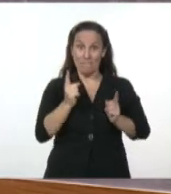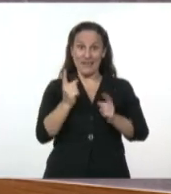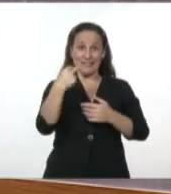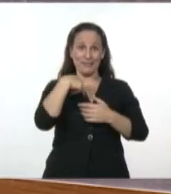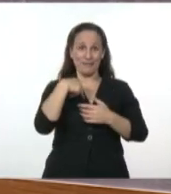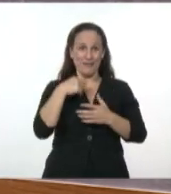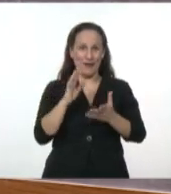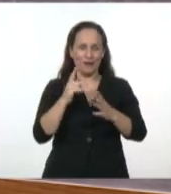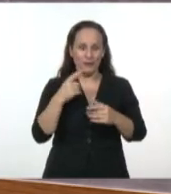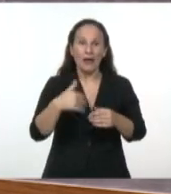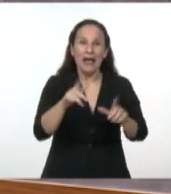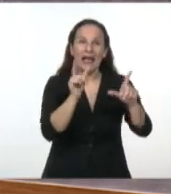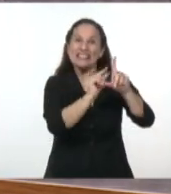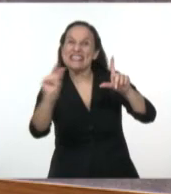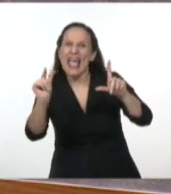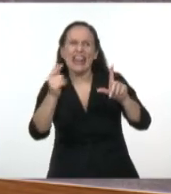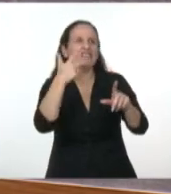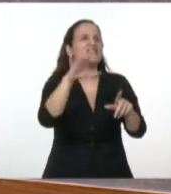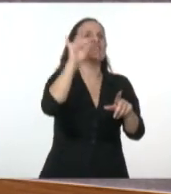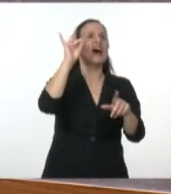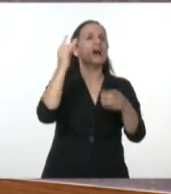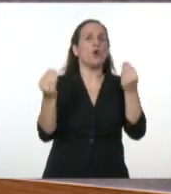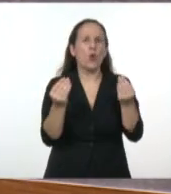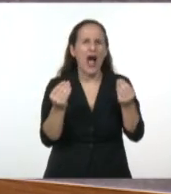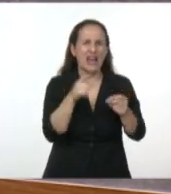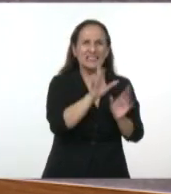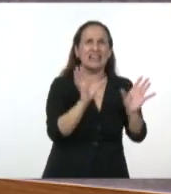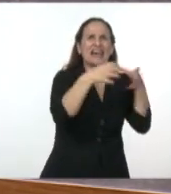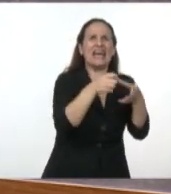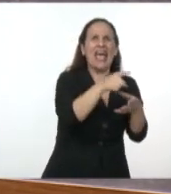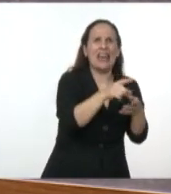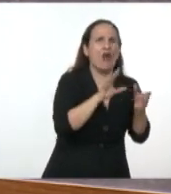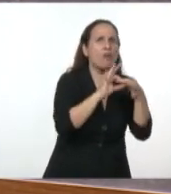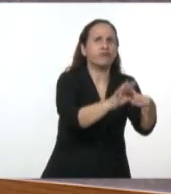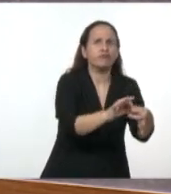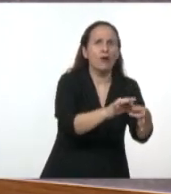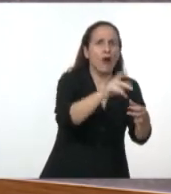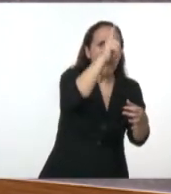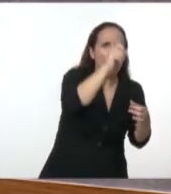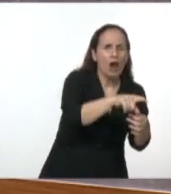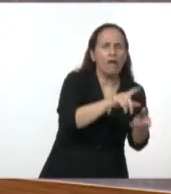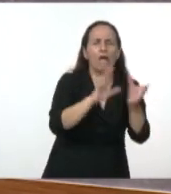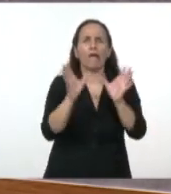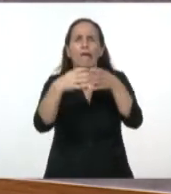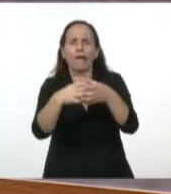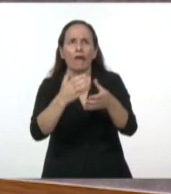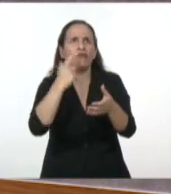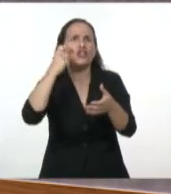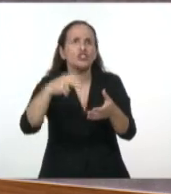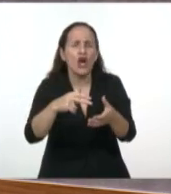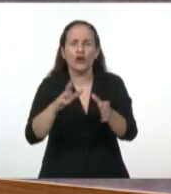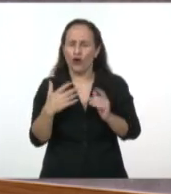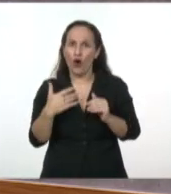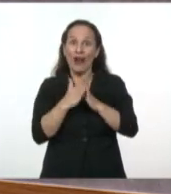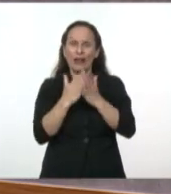empezar una serie. Ay, ¿qué serie empiezo? ¿Una de ciencia ficción o una policial? Lo mismo con el libro, ¿no? ¿Qué libro leo? ¿Me libro uno cortito porque